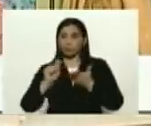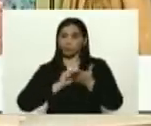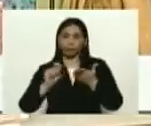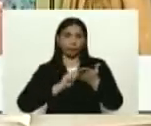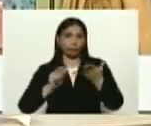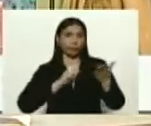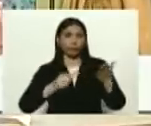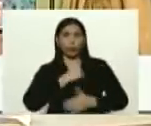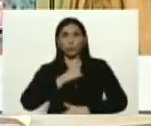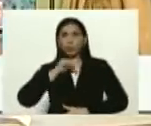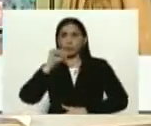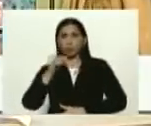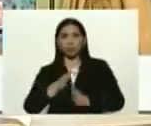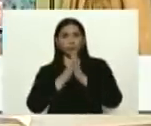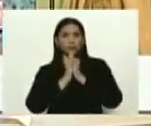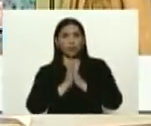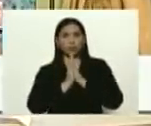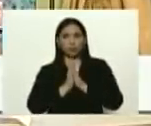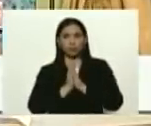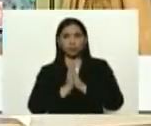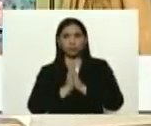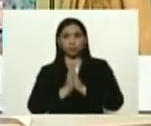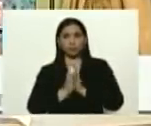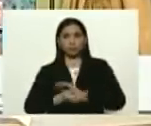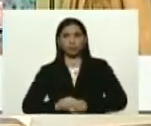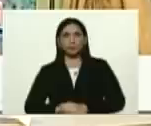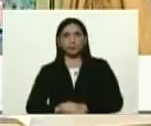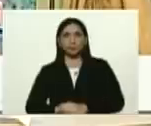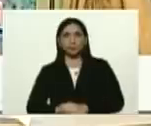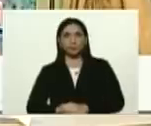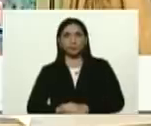compatriotas, por el amor de Dios, tomen nota.